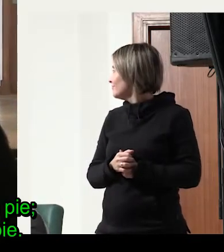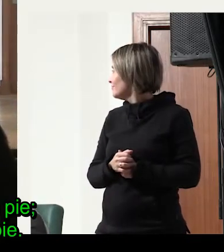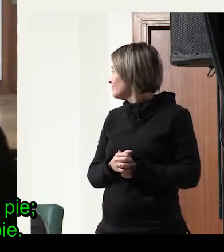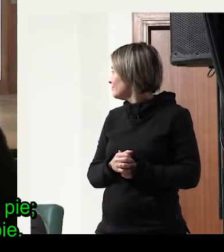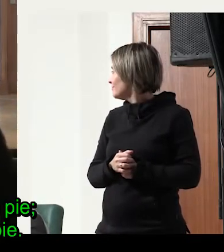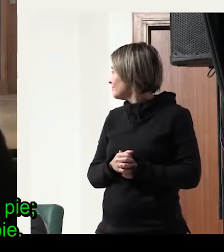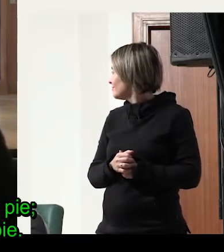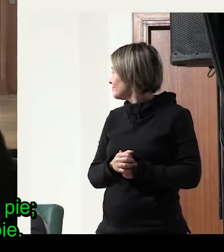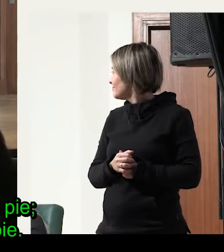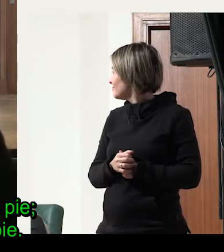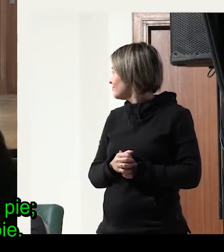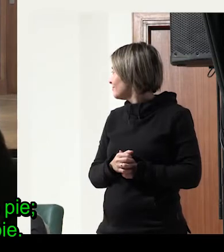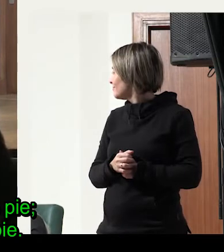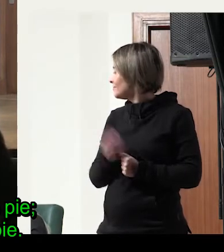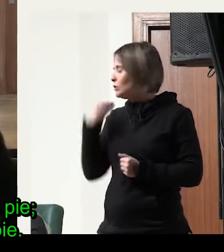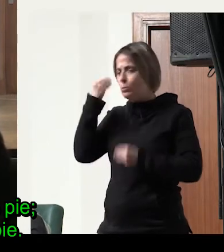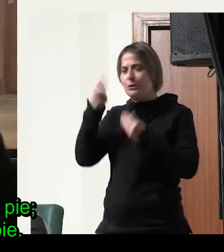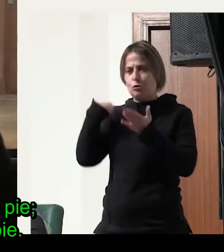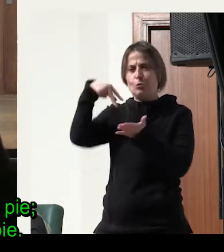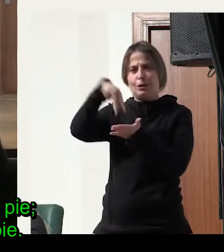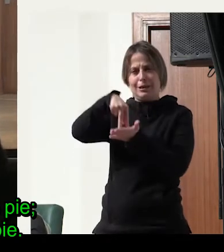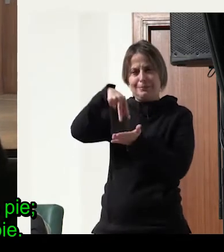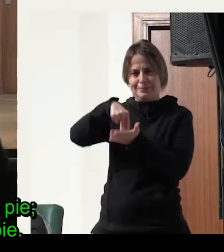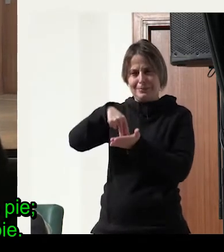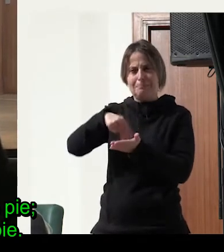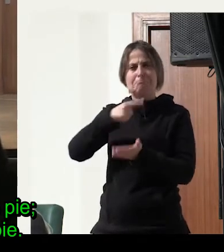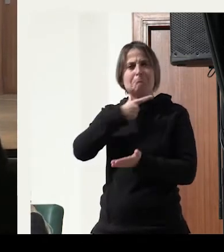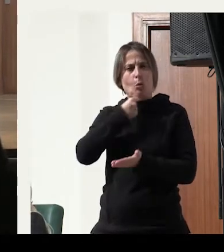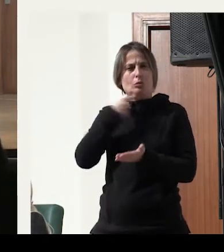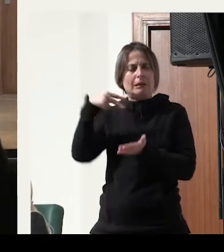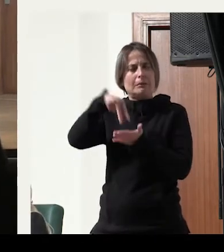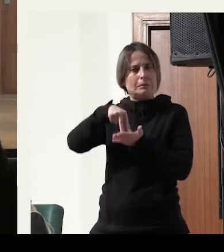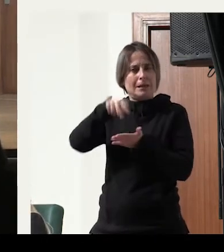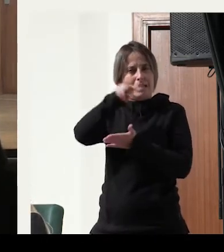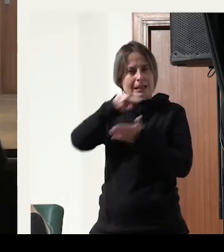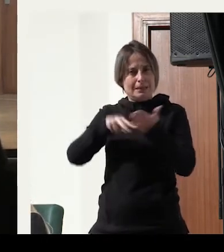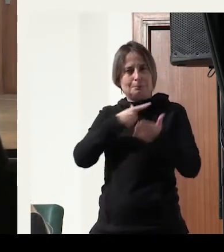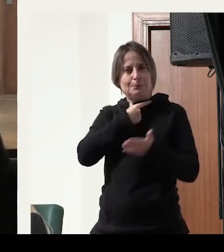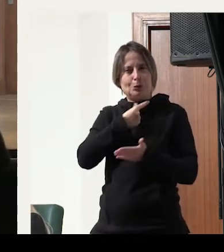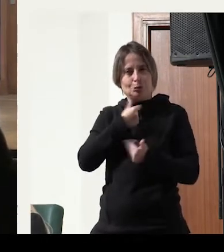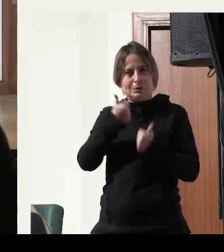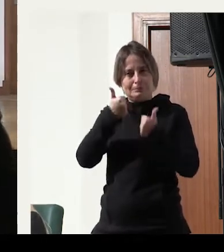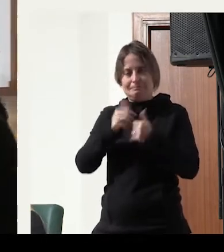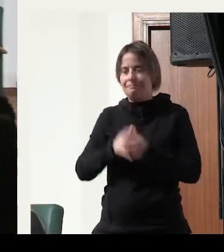Yo creo que me voy a poner de pie. Me suele gustar más leer de pie.